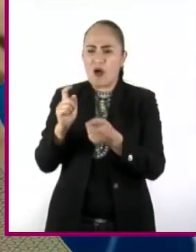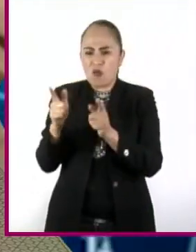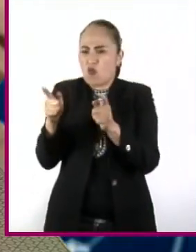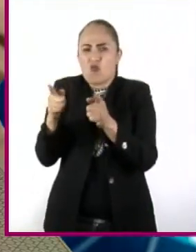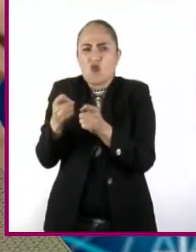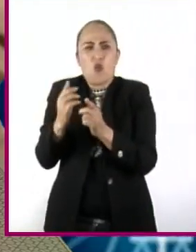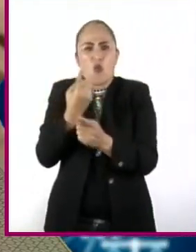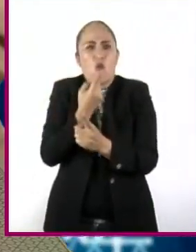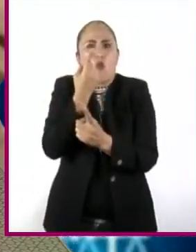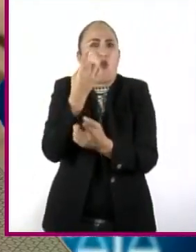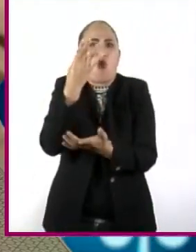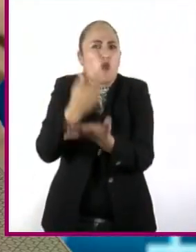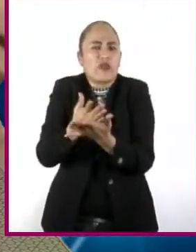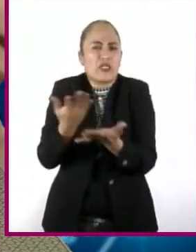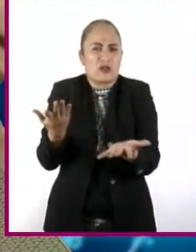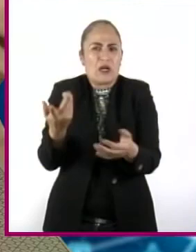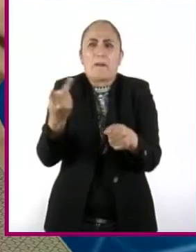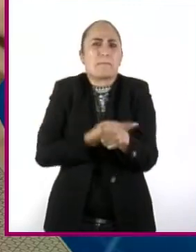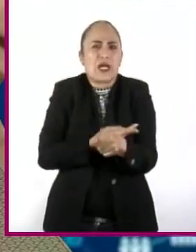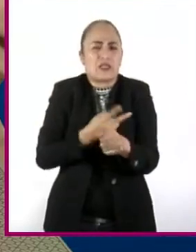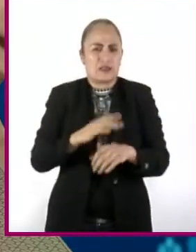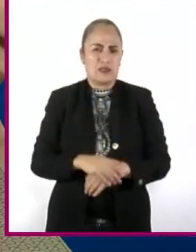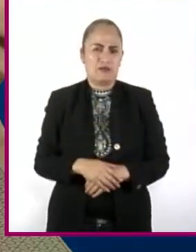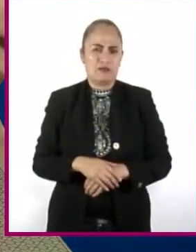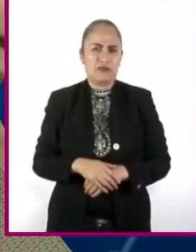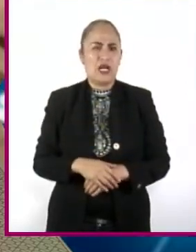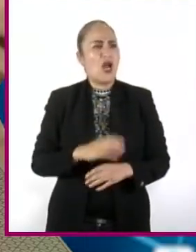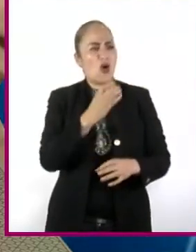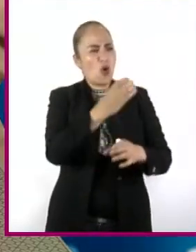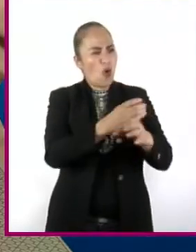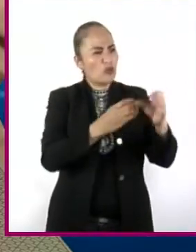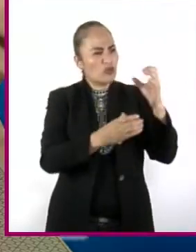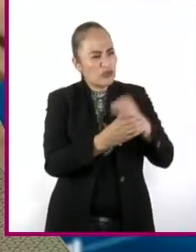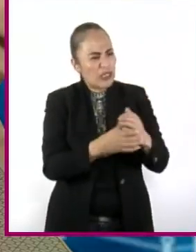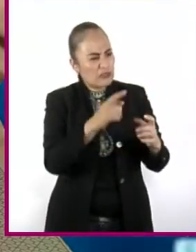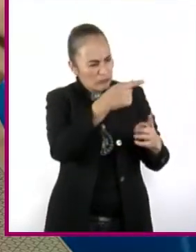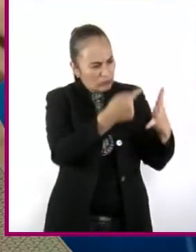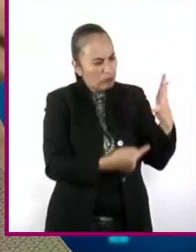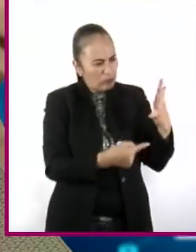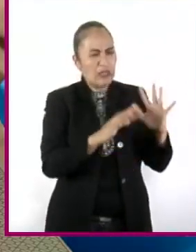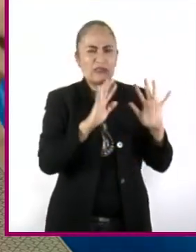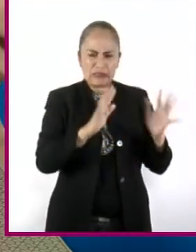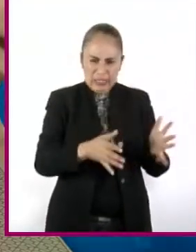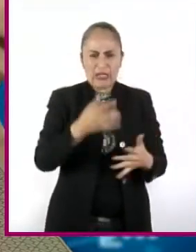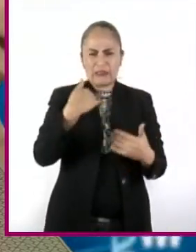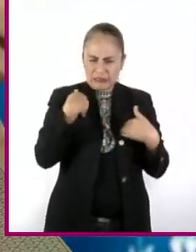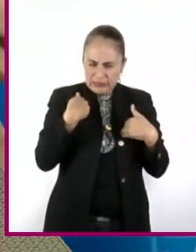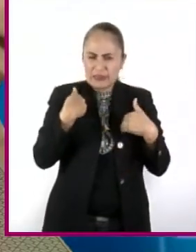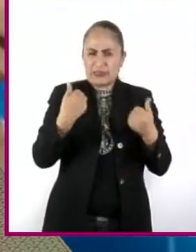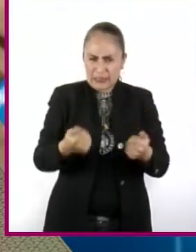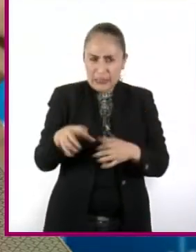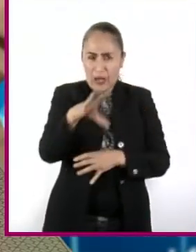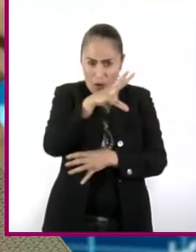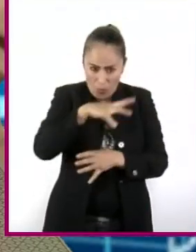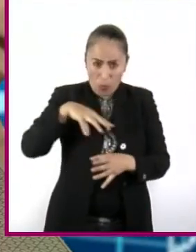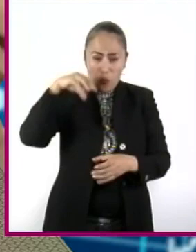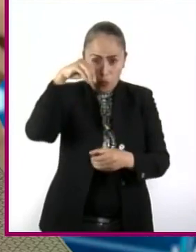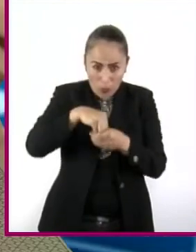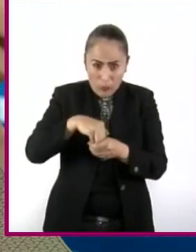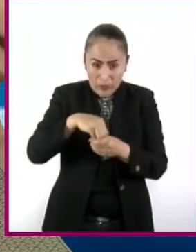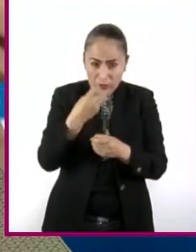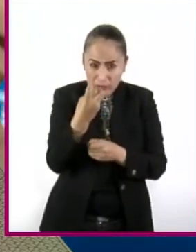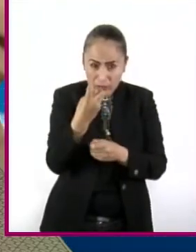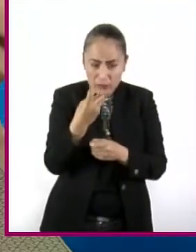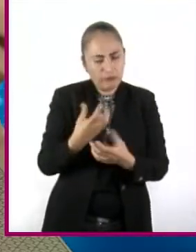reduccionista, es decir, por conocer algunos de sus elementos, creemos que ya entendemos todo lo que puede surgir de esos